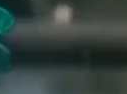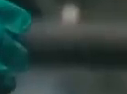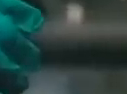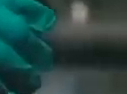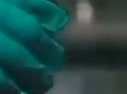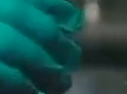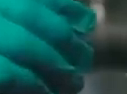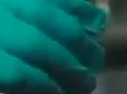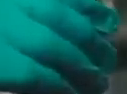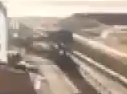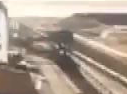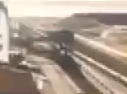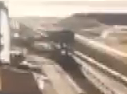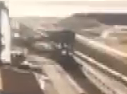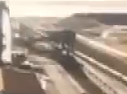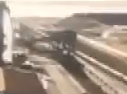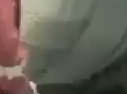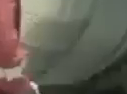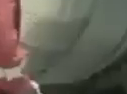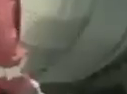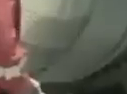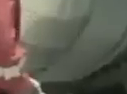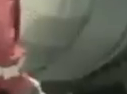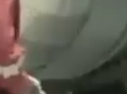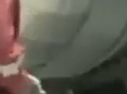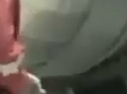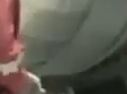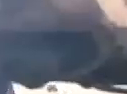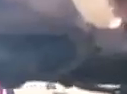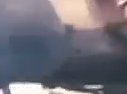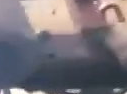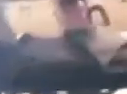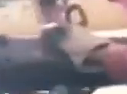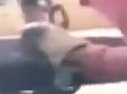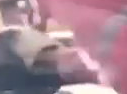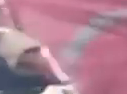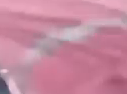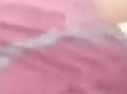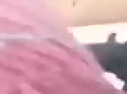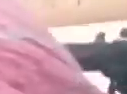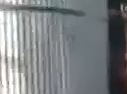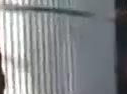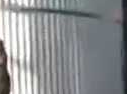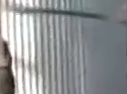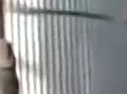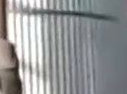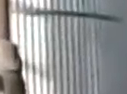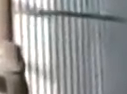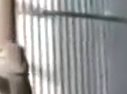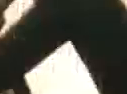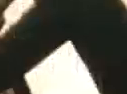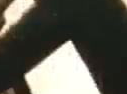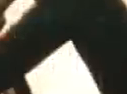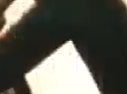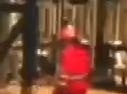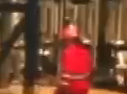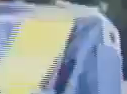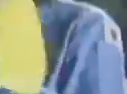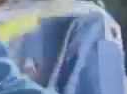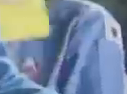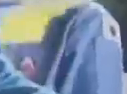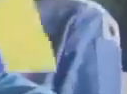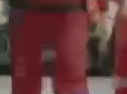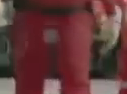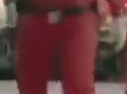capacidad de renacimiento, a la creatividad, al profesionalismo, a la capacidad, al amor, a la mística revolucionaria, a